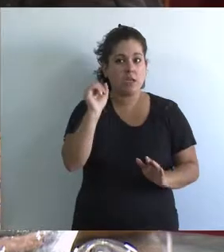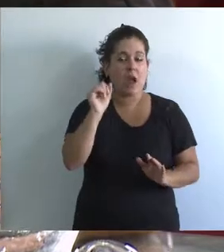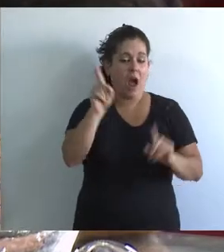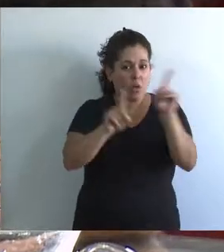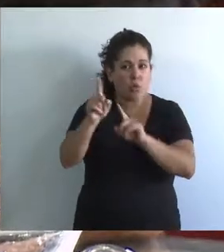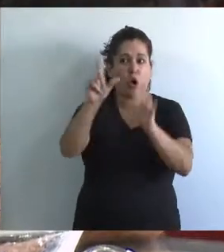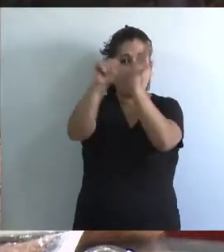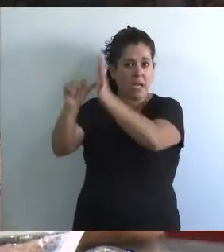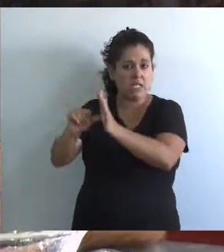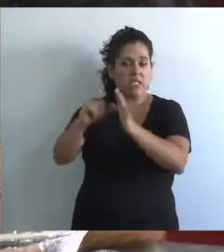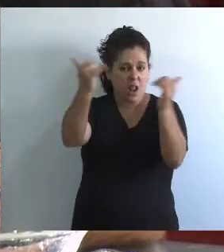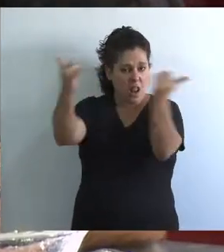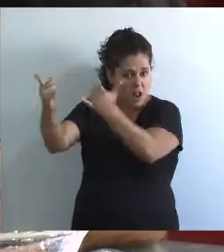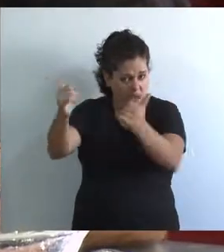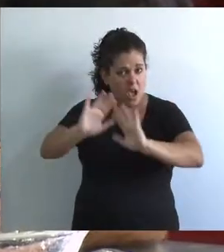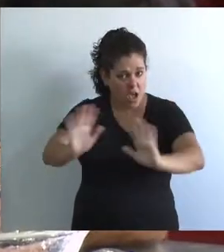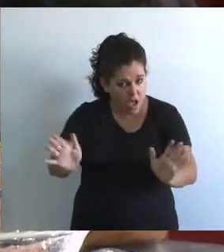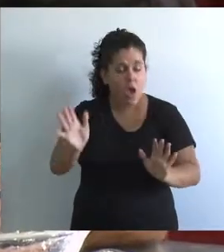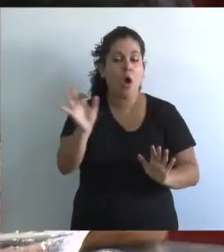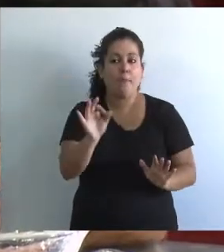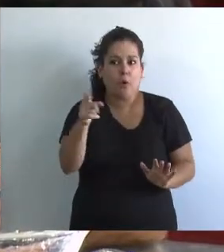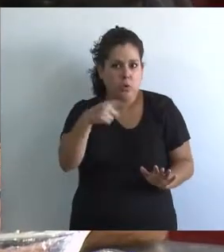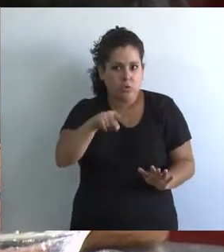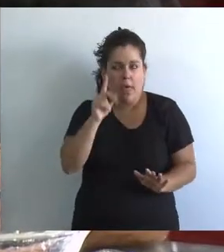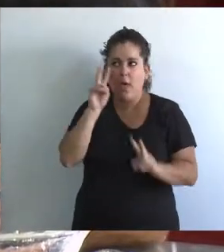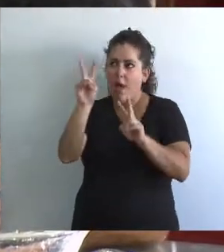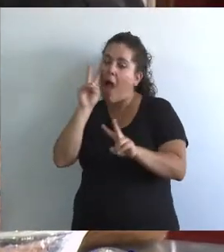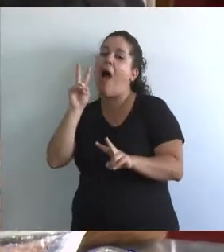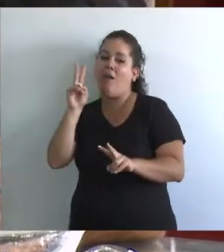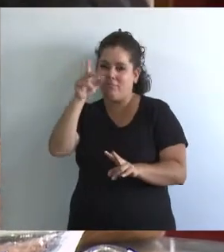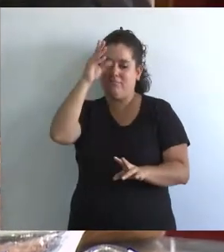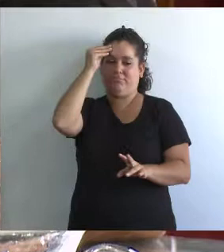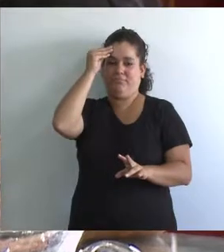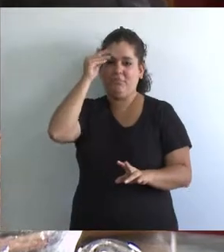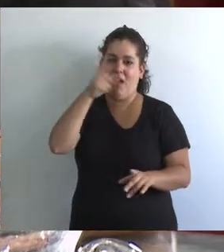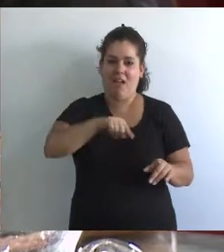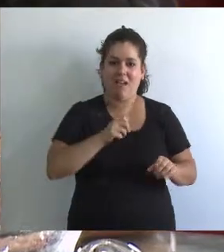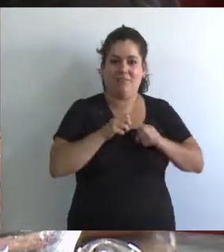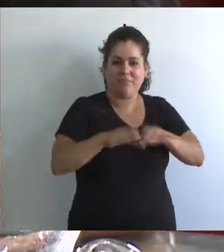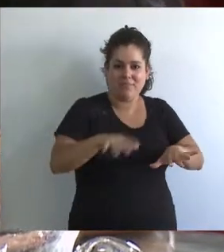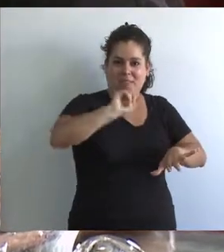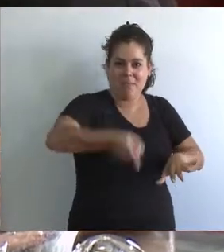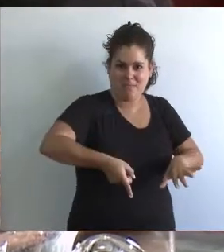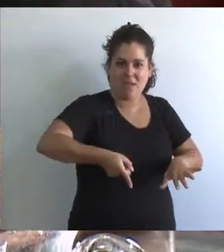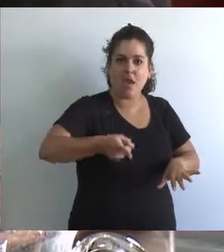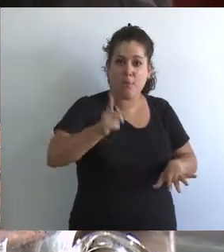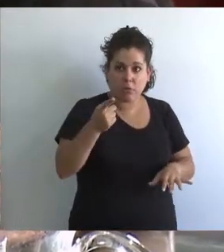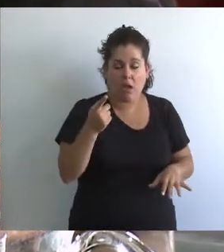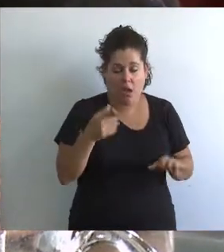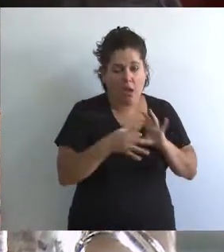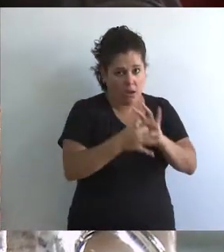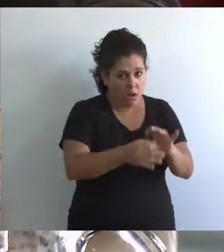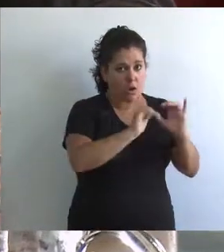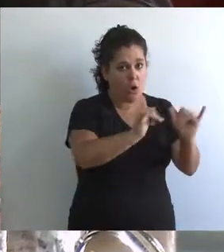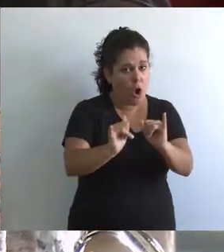internacional en la que usted se ha fijado, para proyectar esta iniciativa, porque tiene mucho que ver también